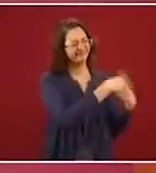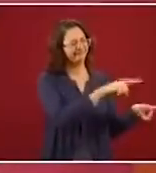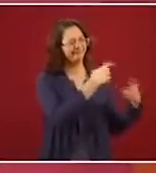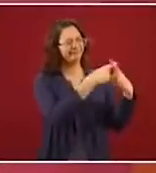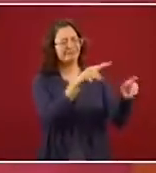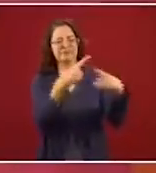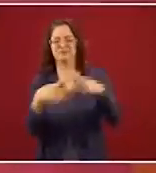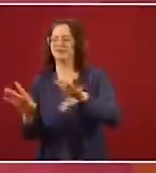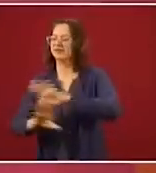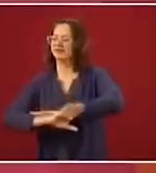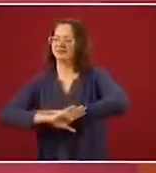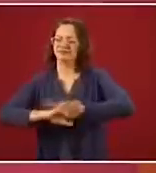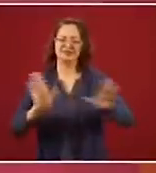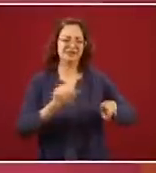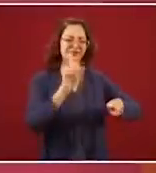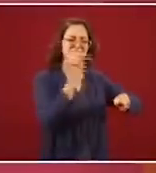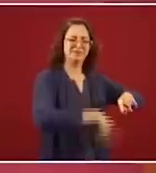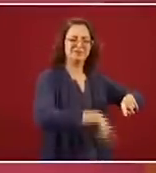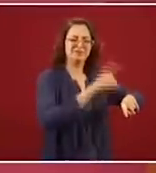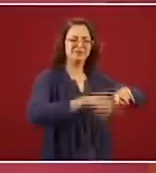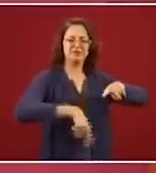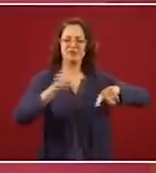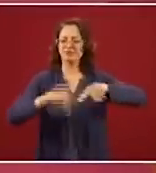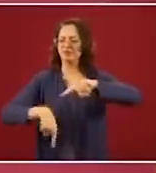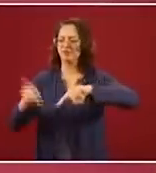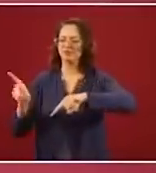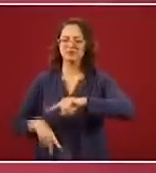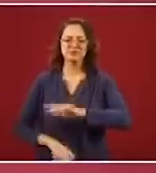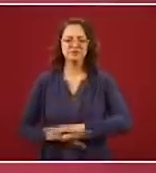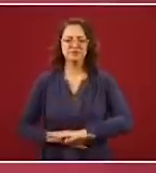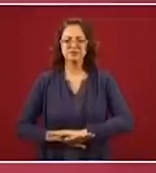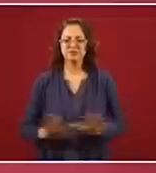van de establecimiento a establecimiento.